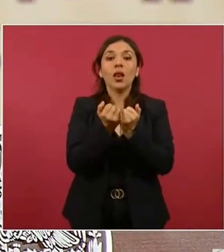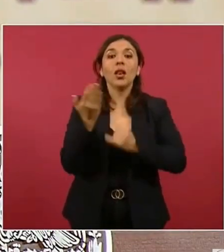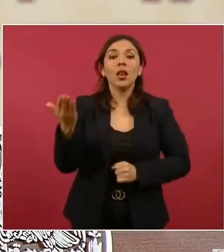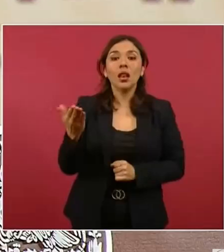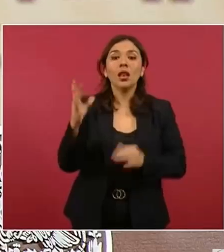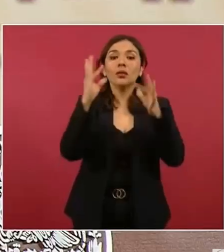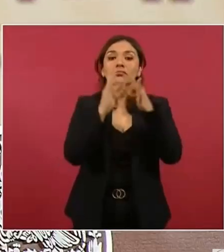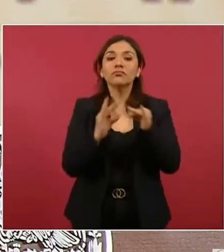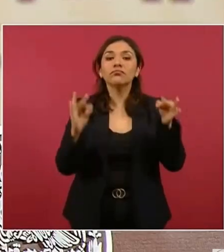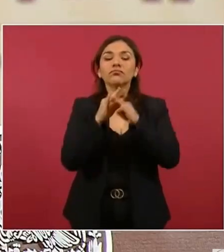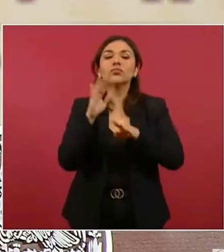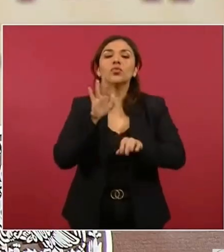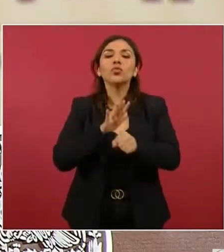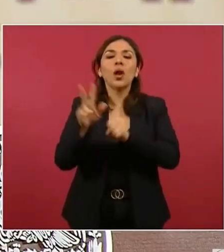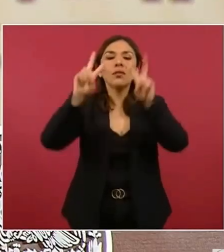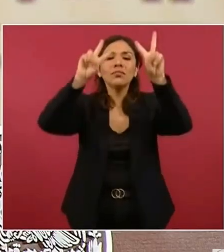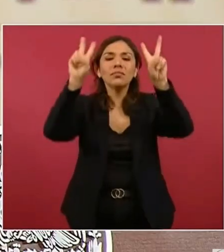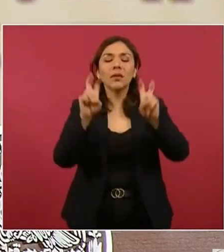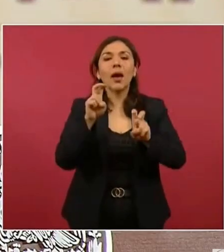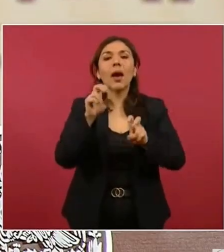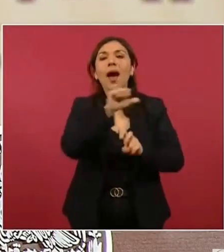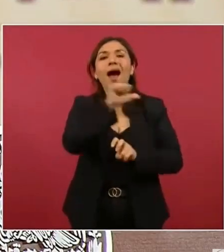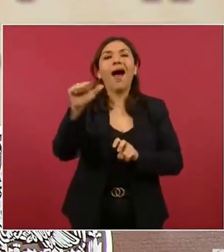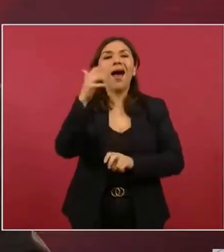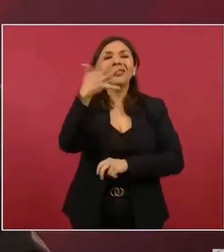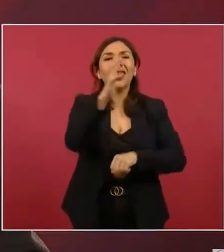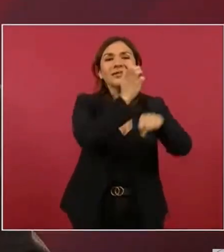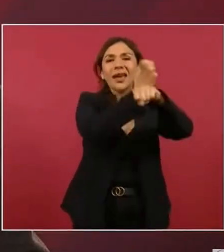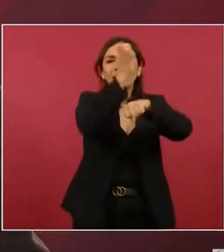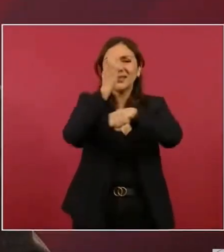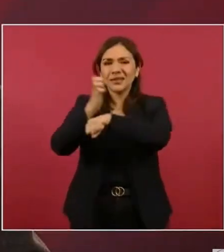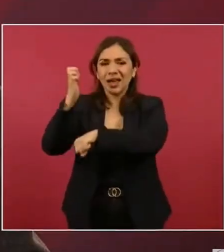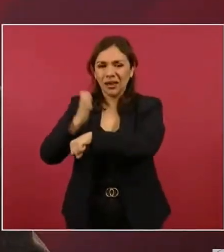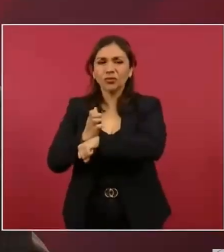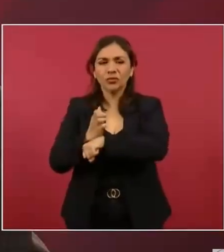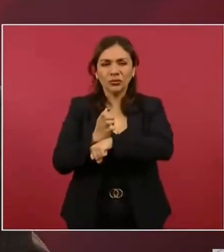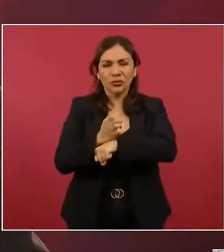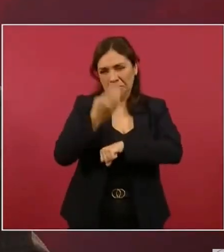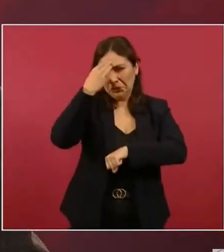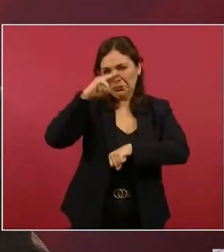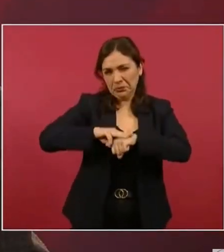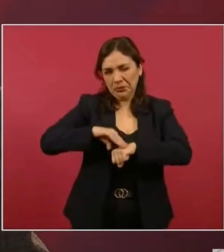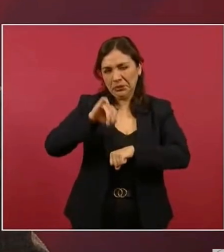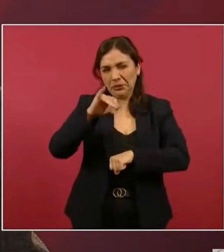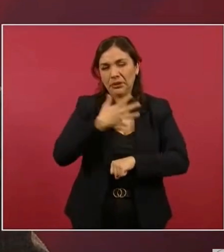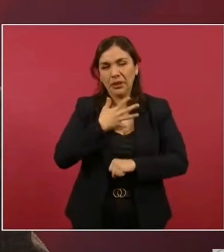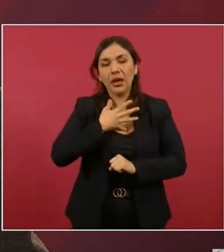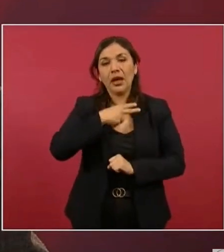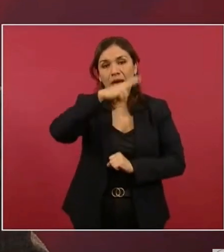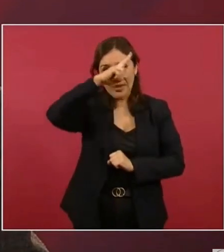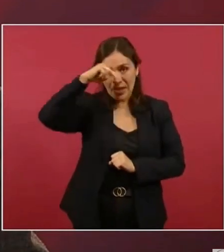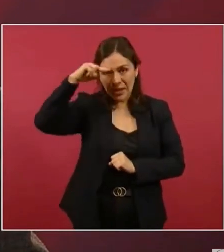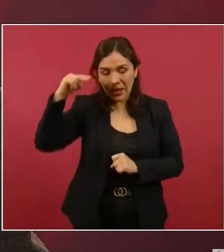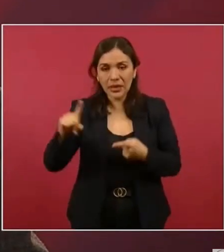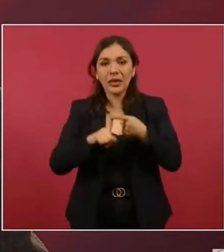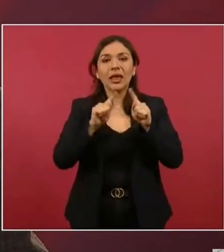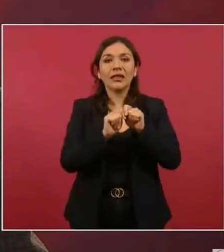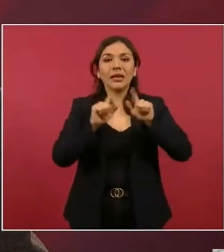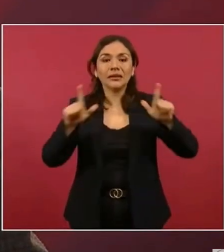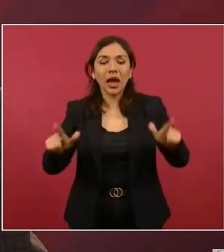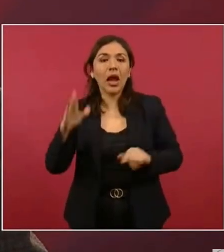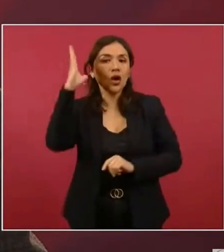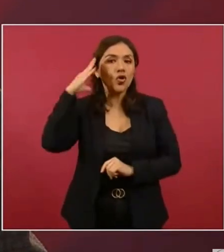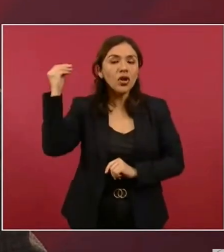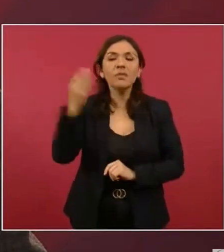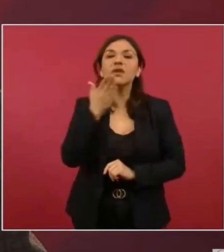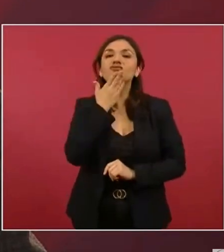expondrá los avances generales en 10 estados, rápidamente, casi me lo sé de memoria: Nayarit, Tlaxcala, Colima,